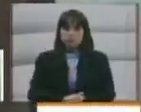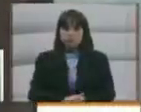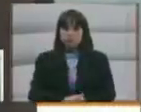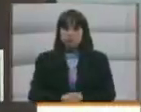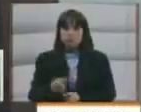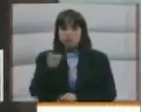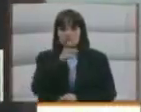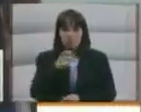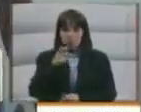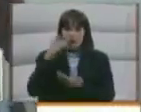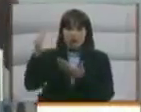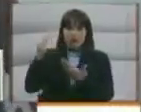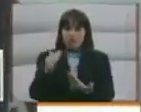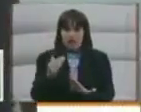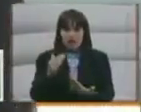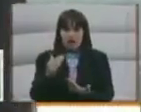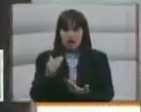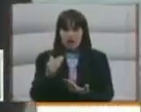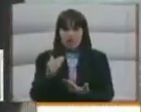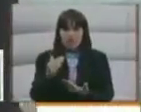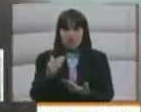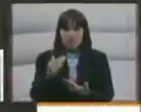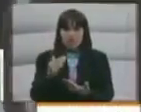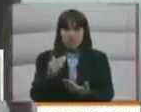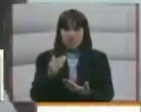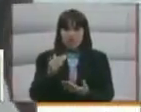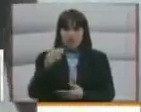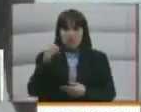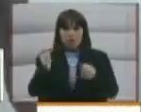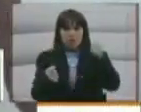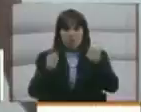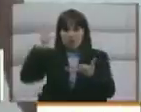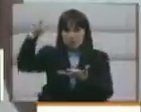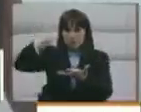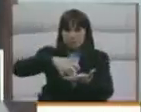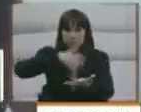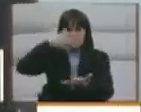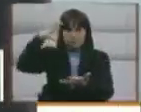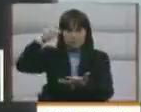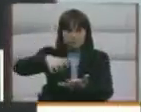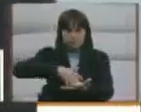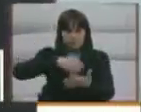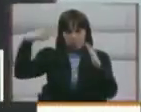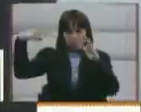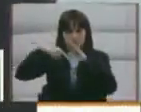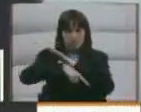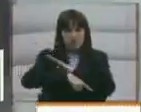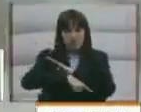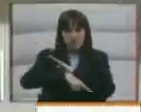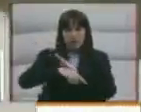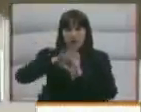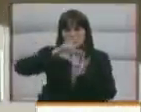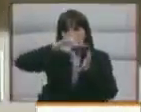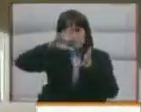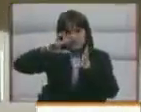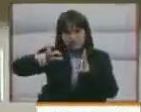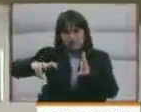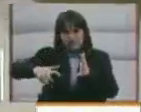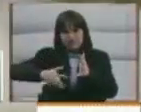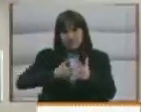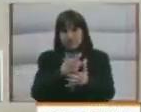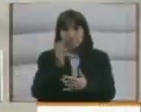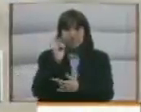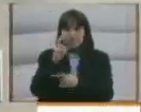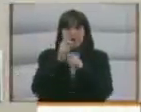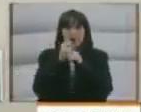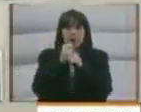tragarla a la cuca. Dragarla. Meterle un dragado, aunque sea de 2 metros de profundidad, no es mucho. Meterle un dragado. Y esperar que esa